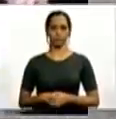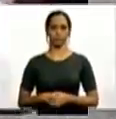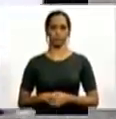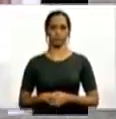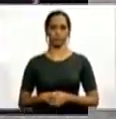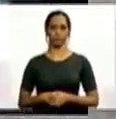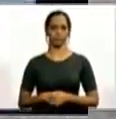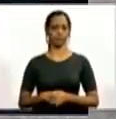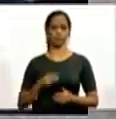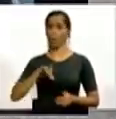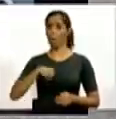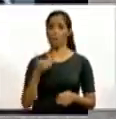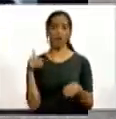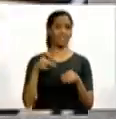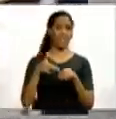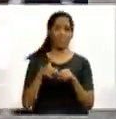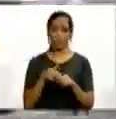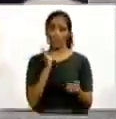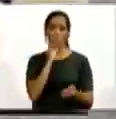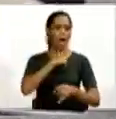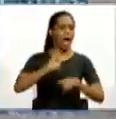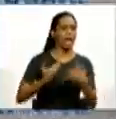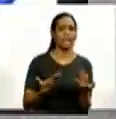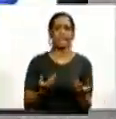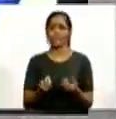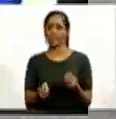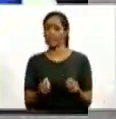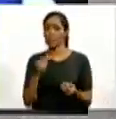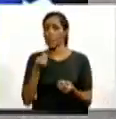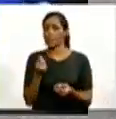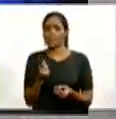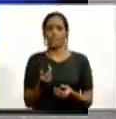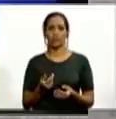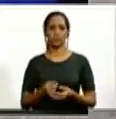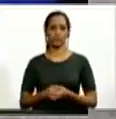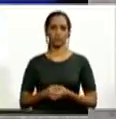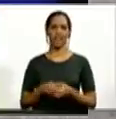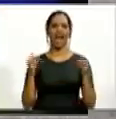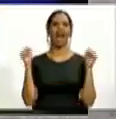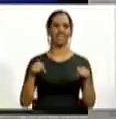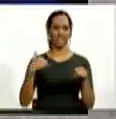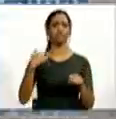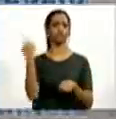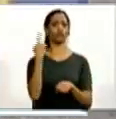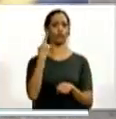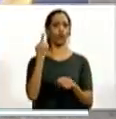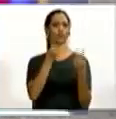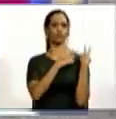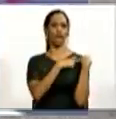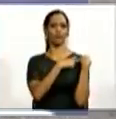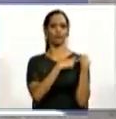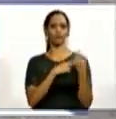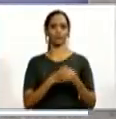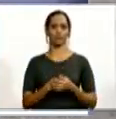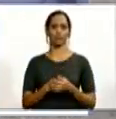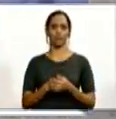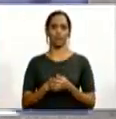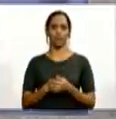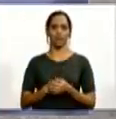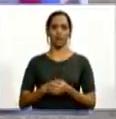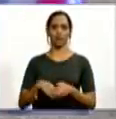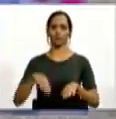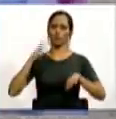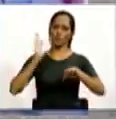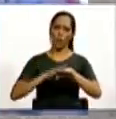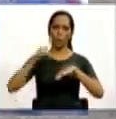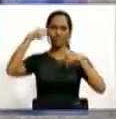No podemos echar gasolina, no se consigue en ningún lado cómo echar la gasolina. Aquí hay un solo responsable. Me opongo a Hugo Chávez